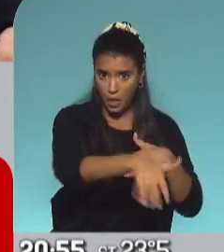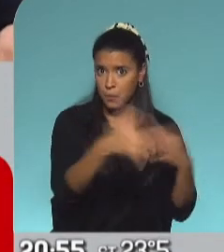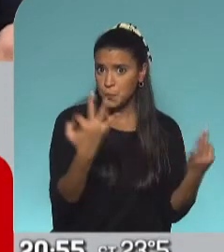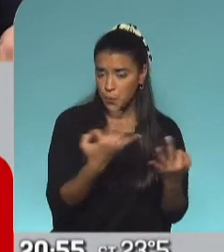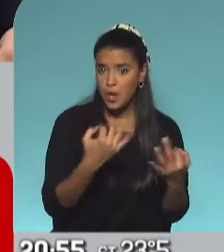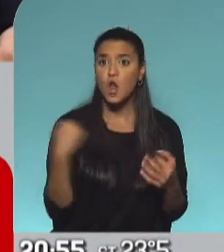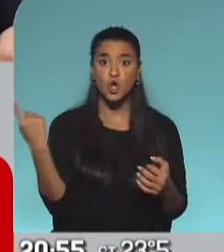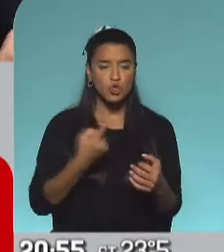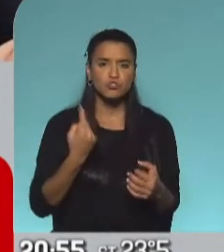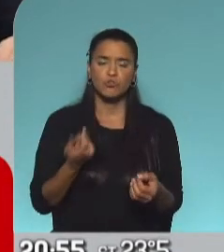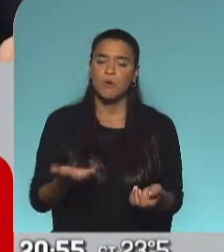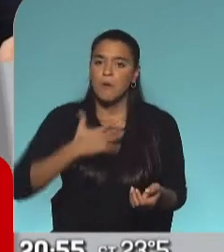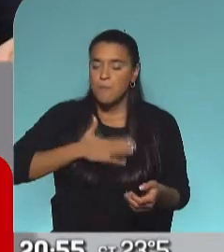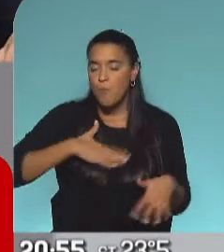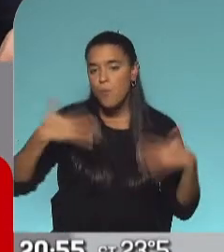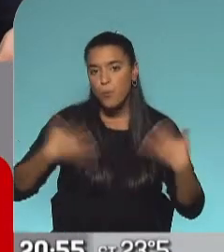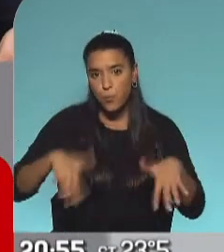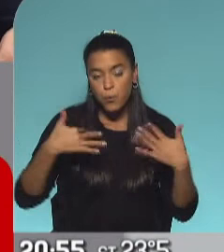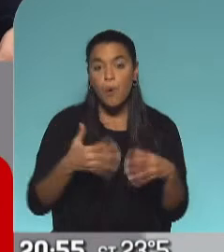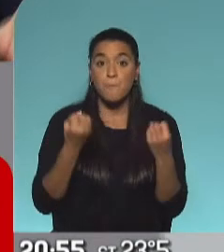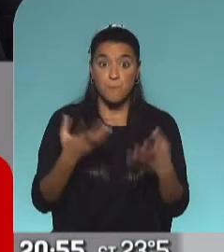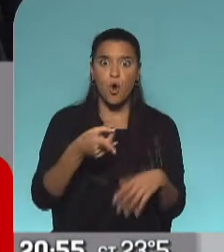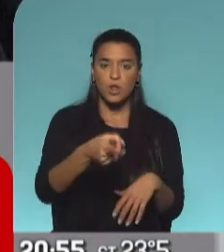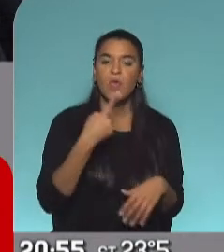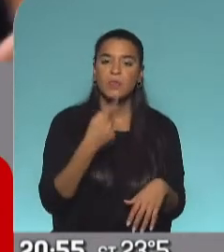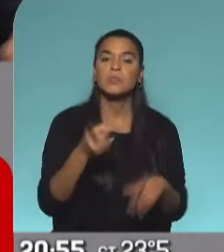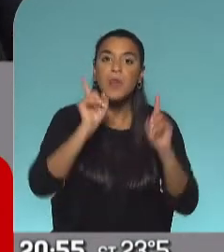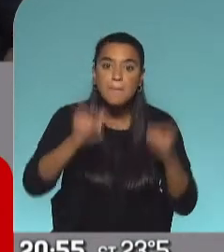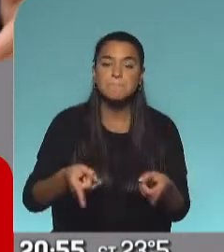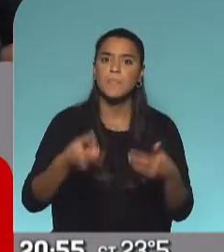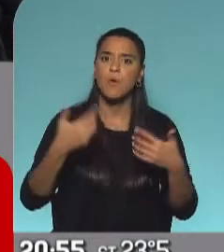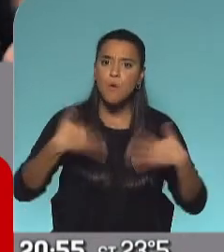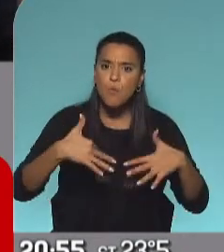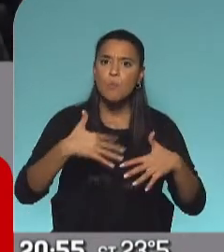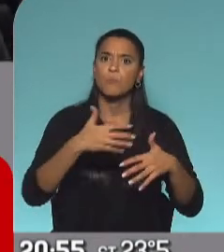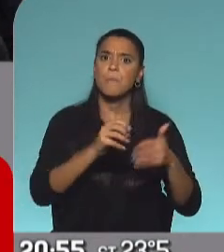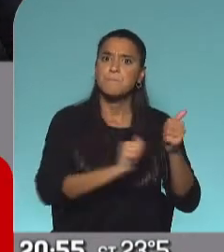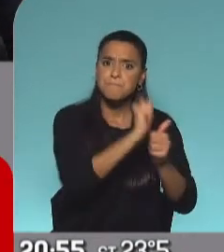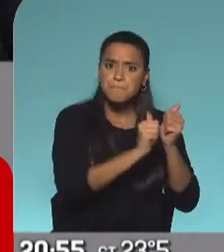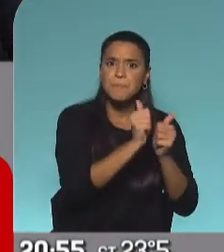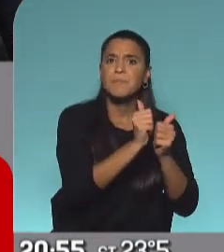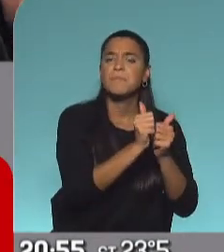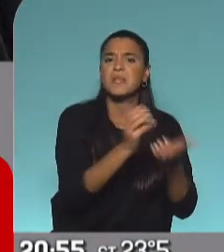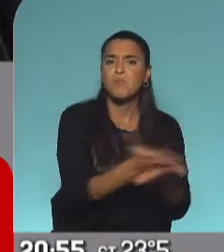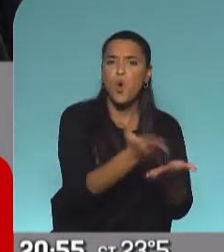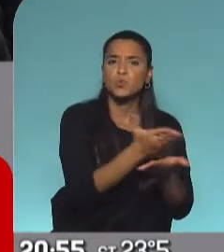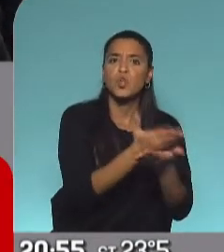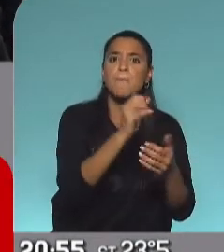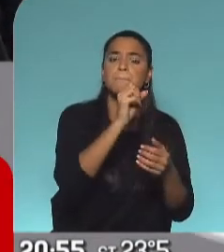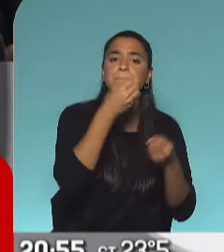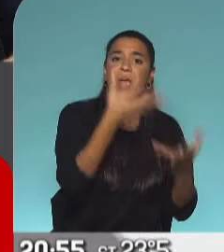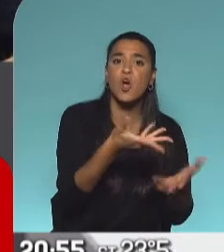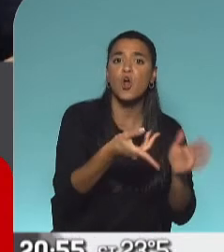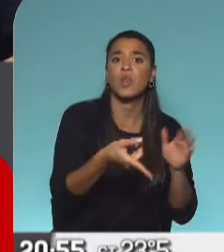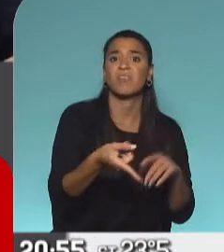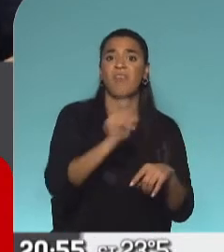y a nosotros nos pone muy contentos eso porque hasta incluso han tenido desempeños y performan mejores que los del año pasado, por ejemplo. Están